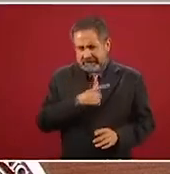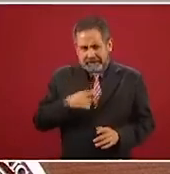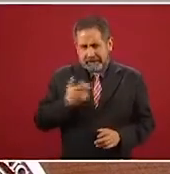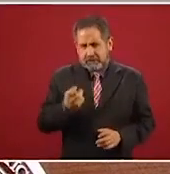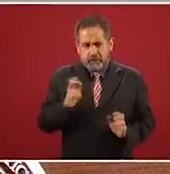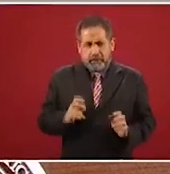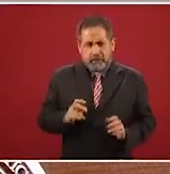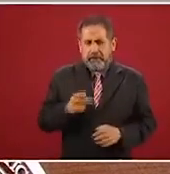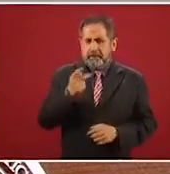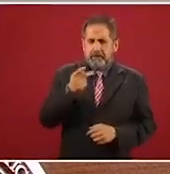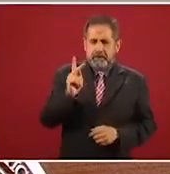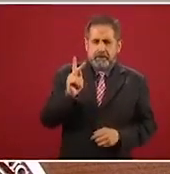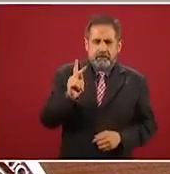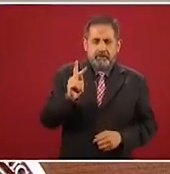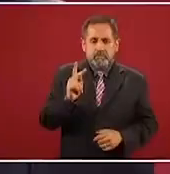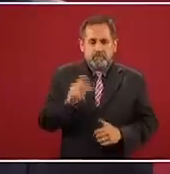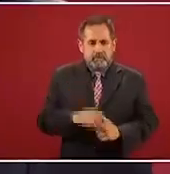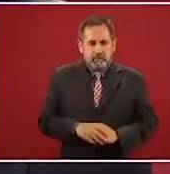pero